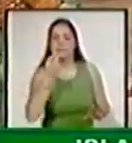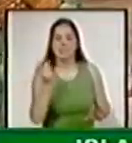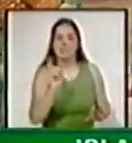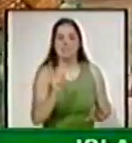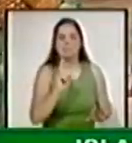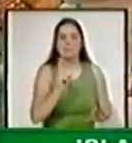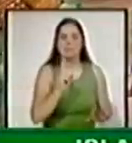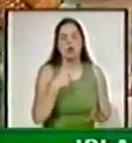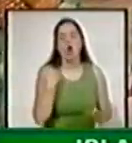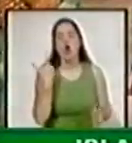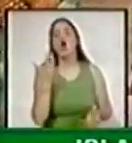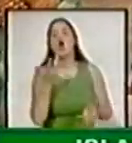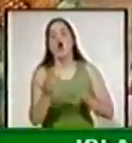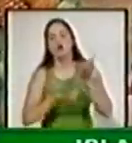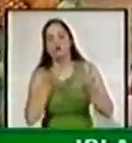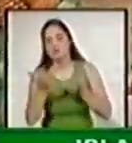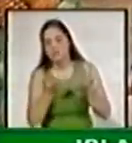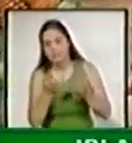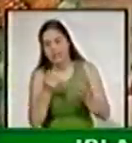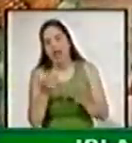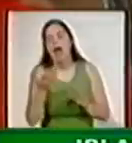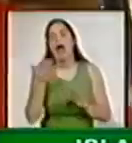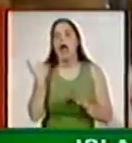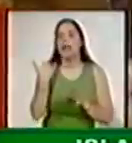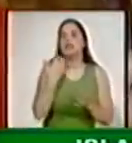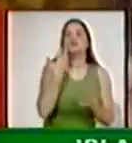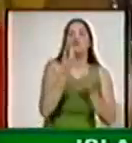de economas? ¿Una época de carestía era?